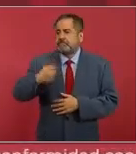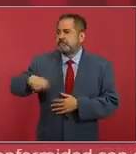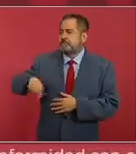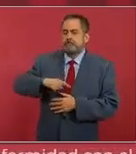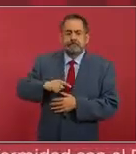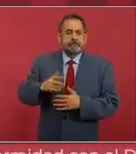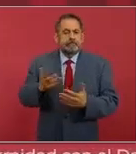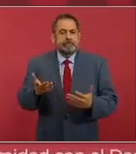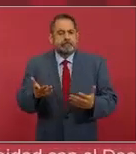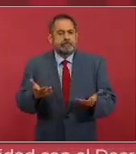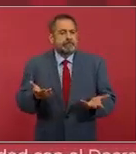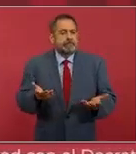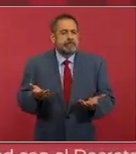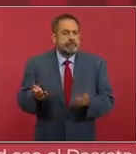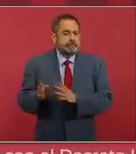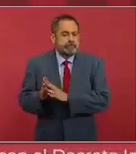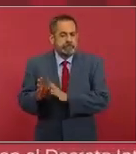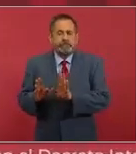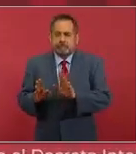están